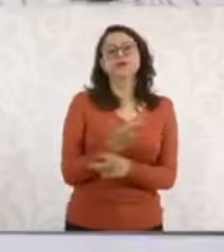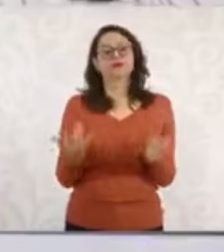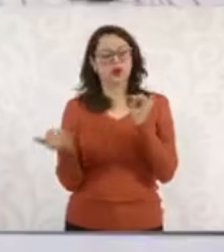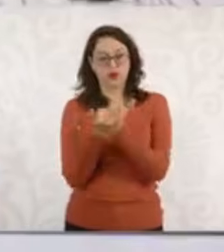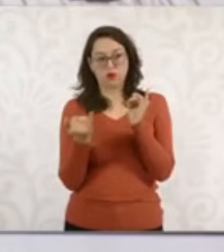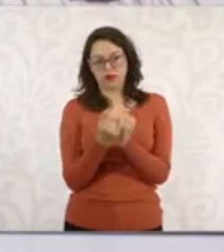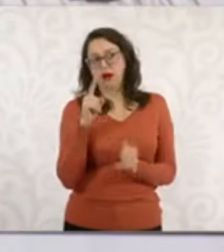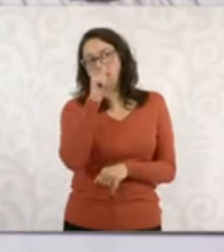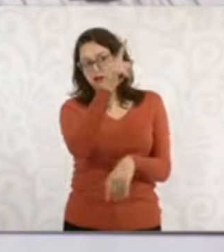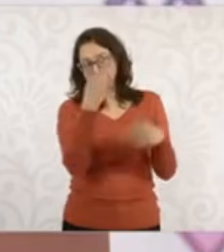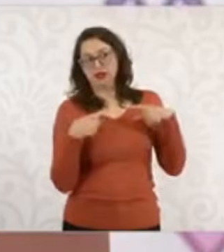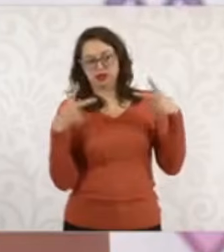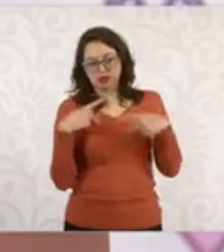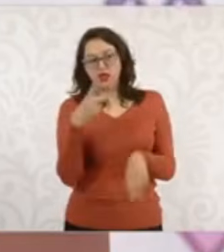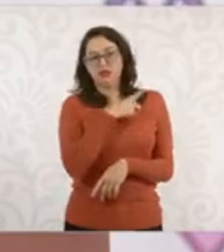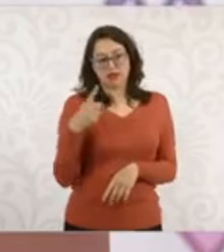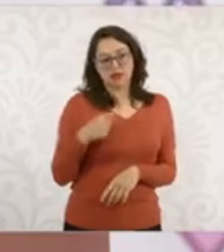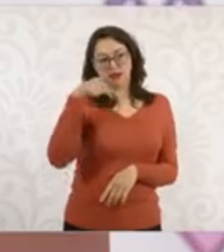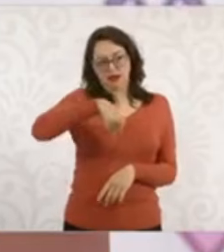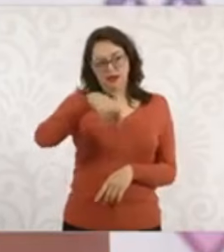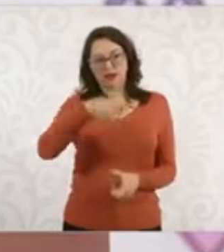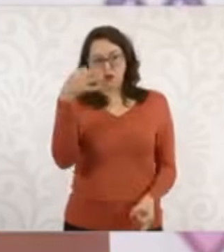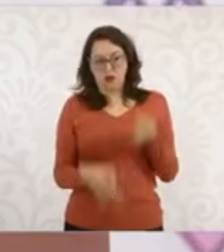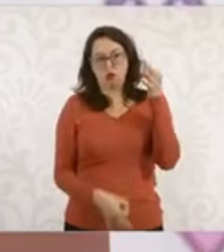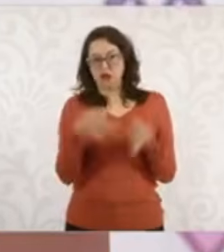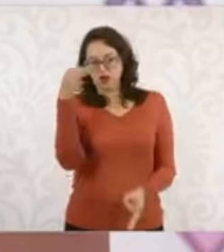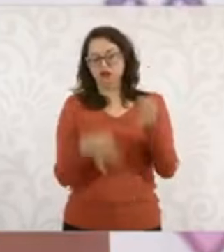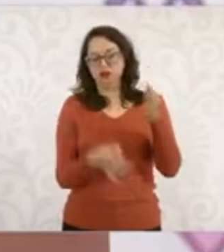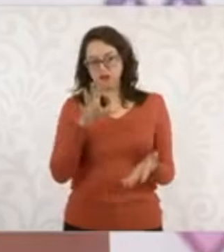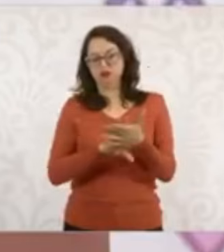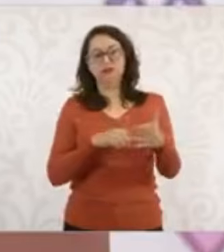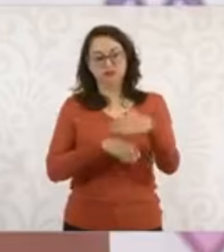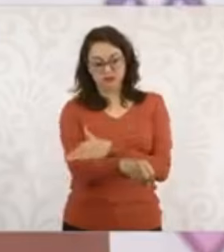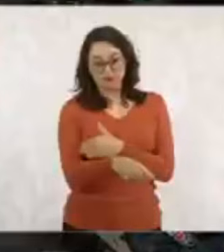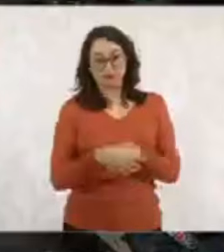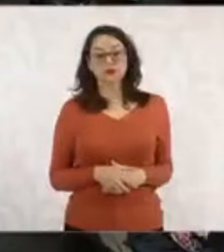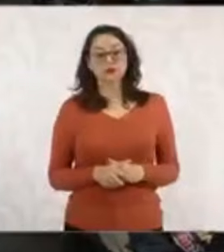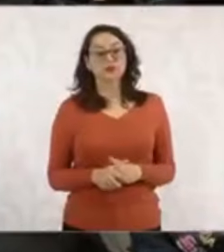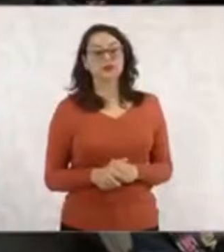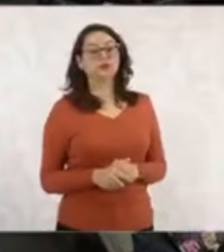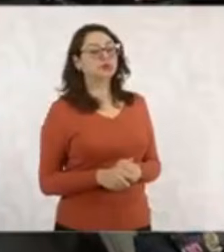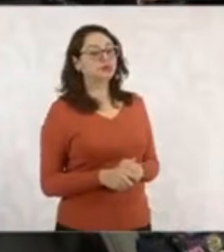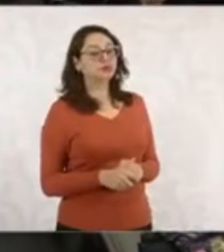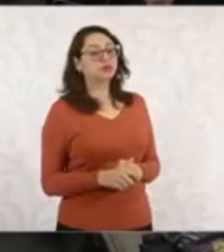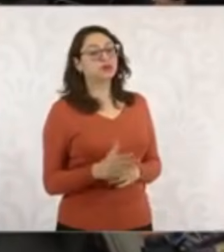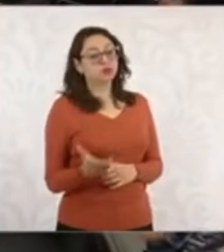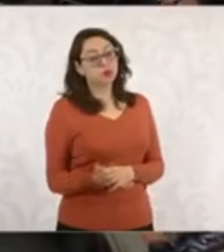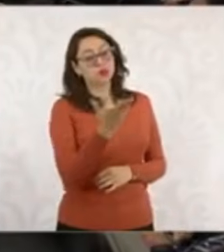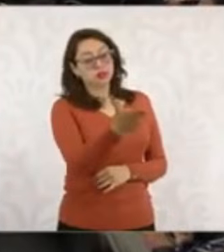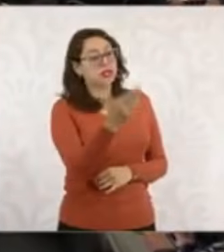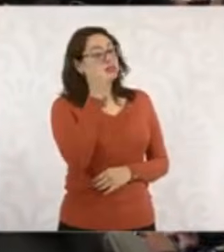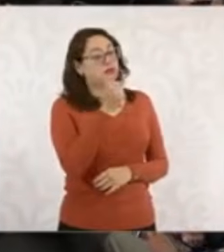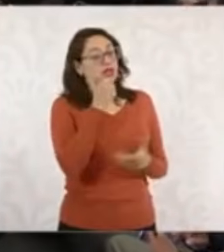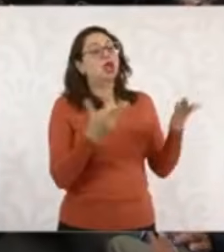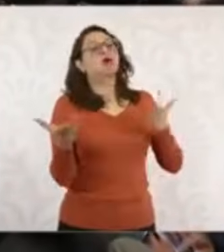están allá sean enviadas, dado que hay una orden de aprehensión aquí en México. Usted siempre dice